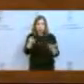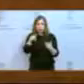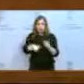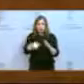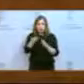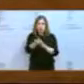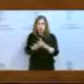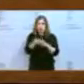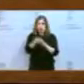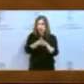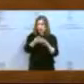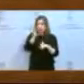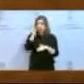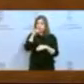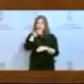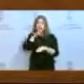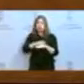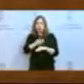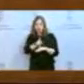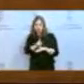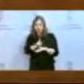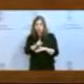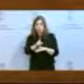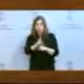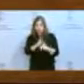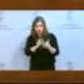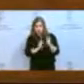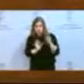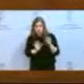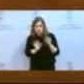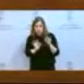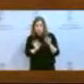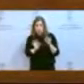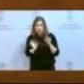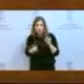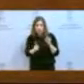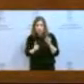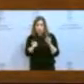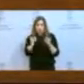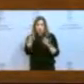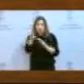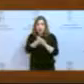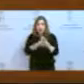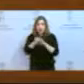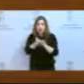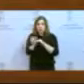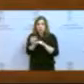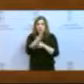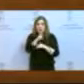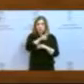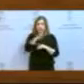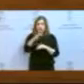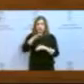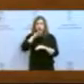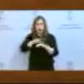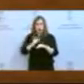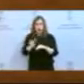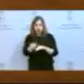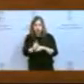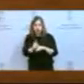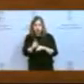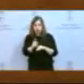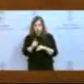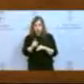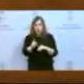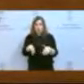solo de incumplir algo en concreto. Hablamos de 24 incumplimientos repartidos